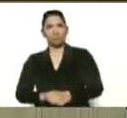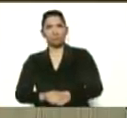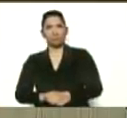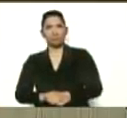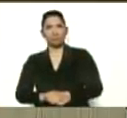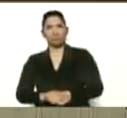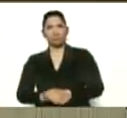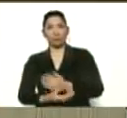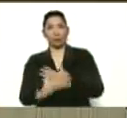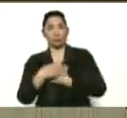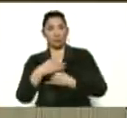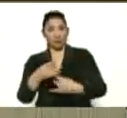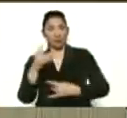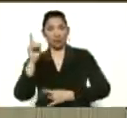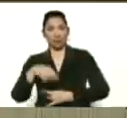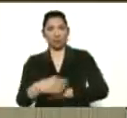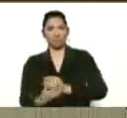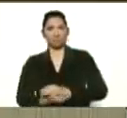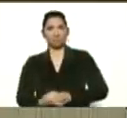preferible, incluso